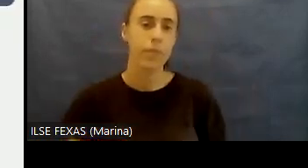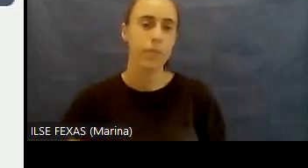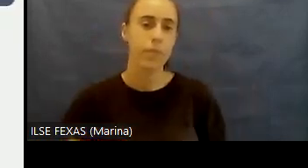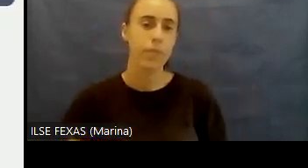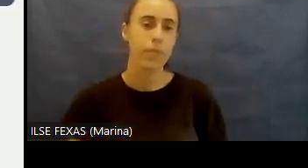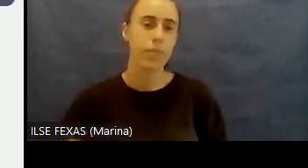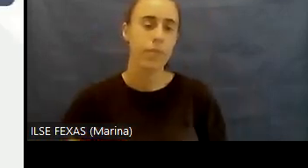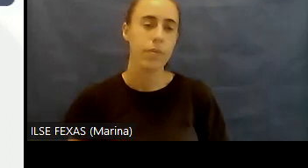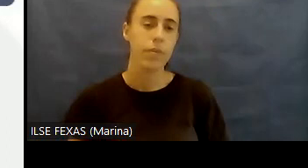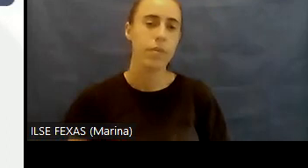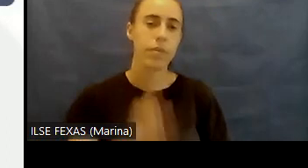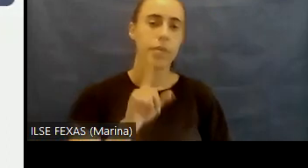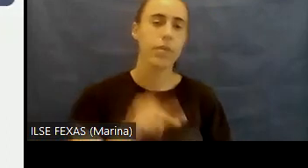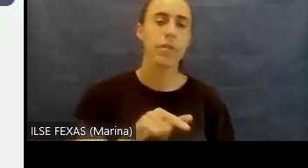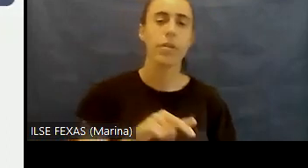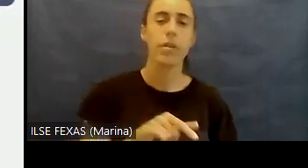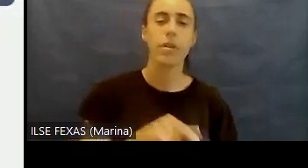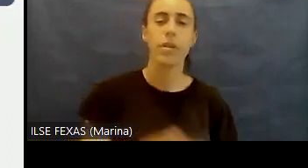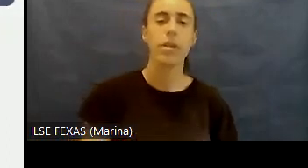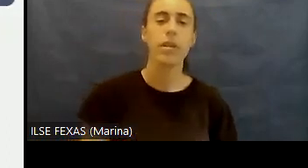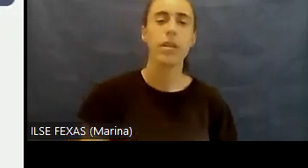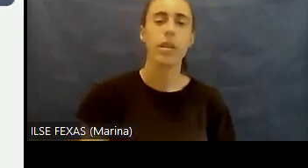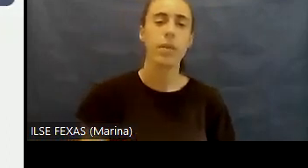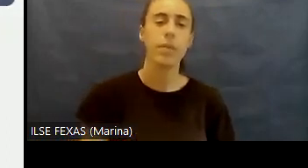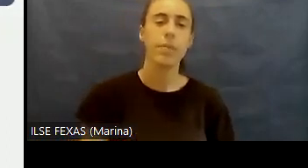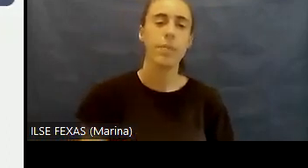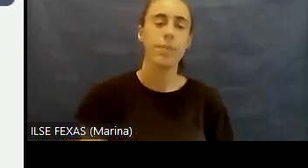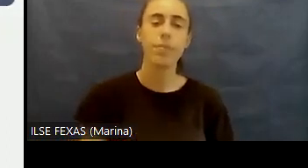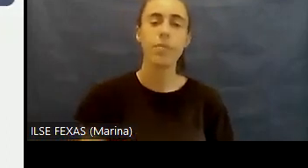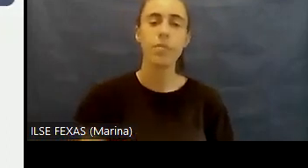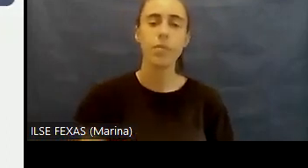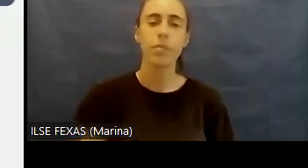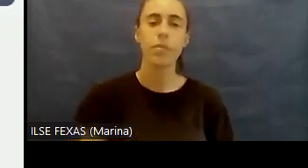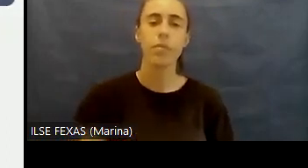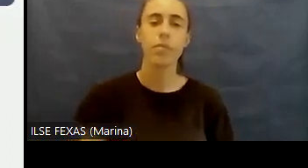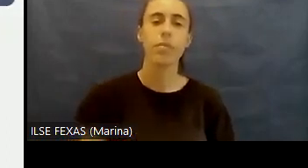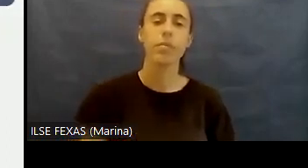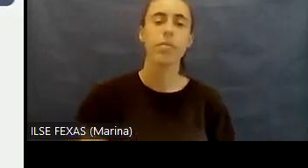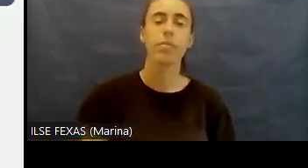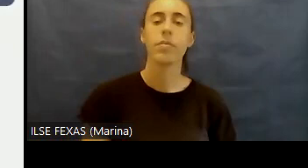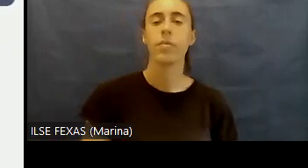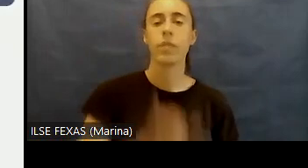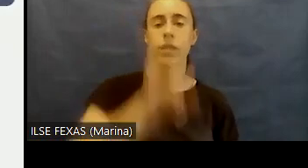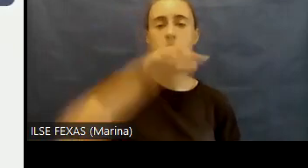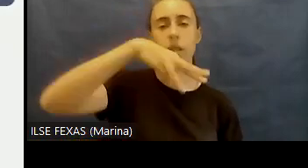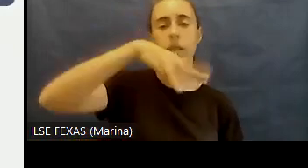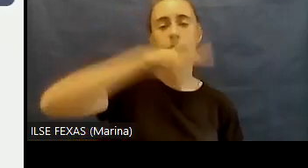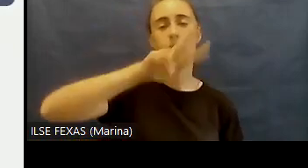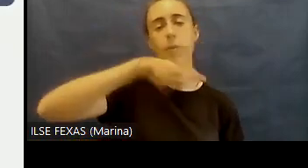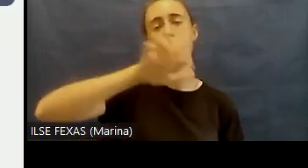el Sibera, el Active Freedom y el Immune Plus. Y recordad sobre todo a nivel